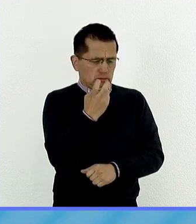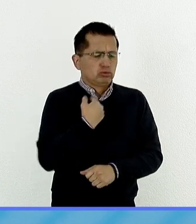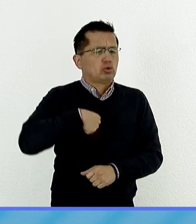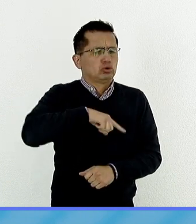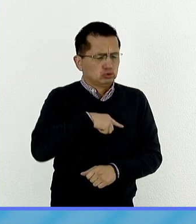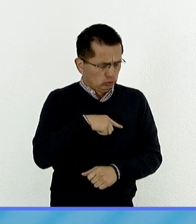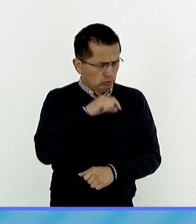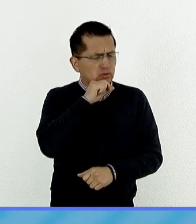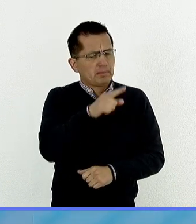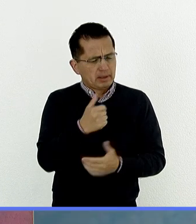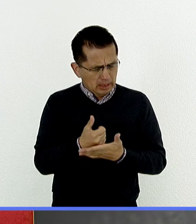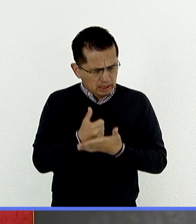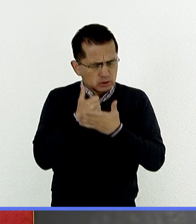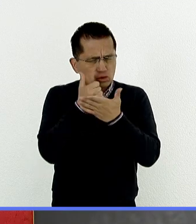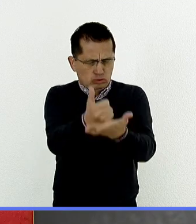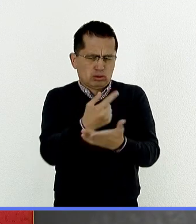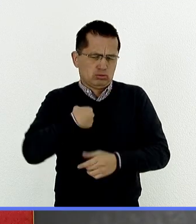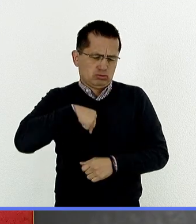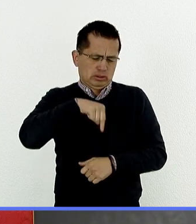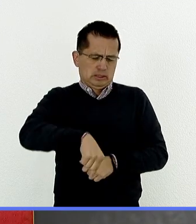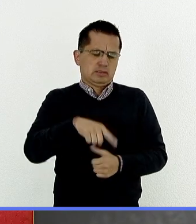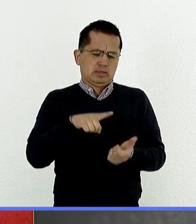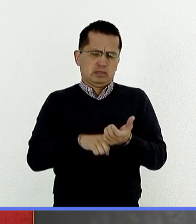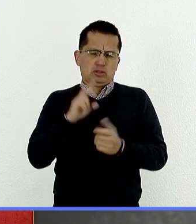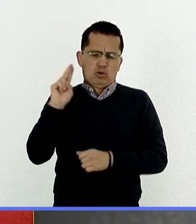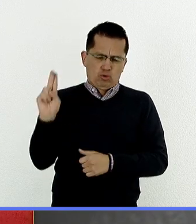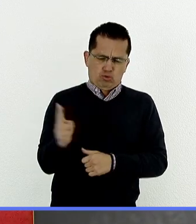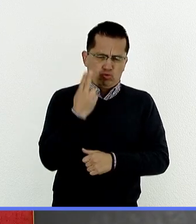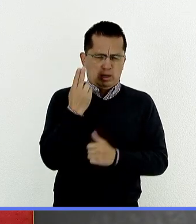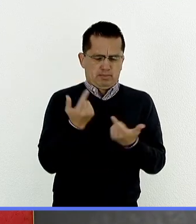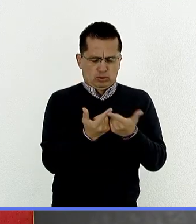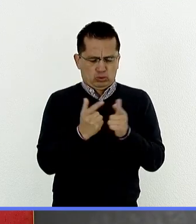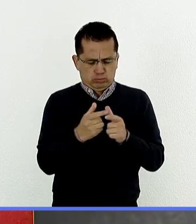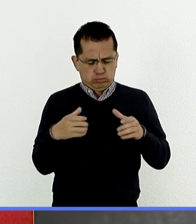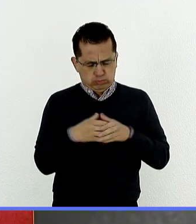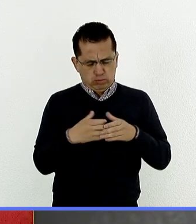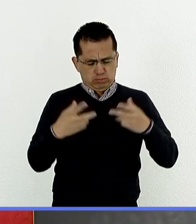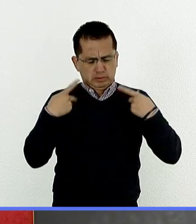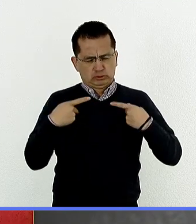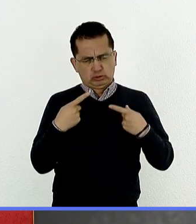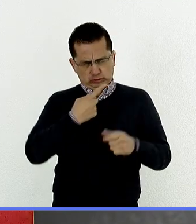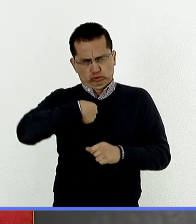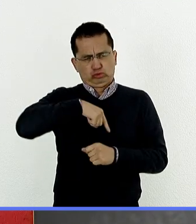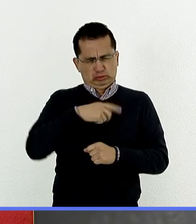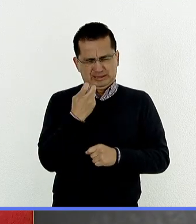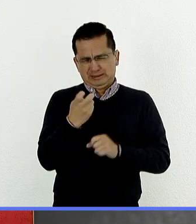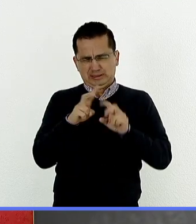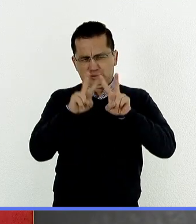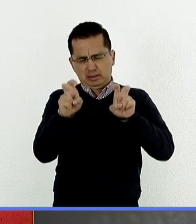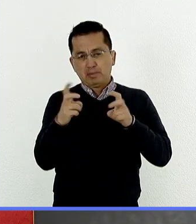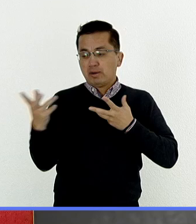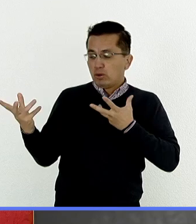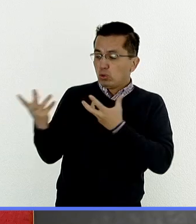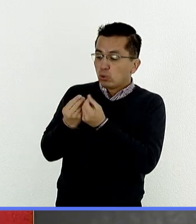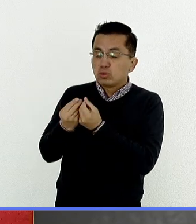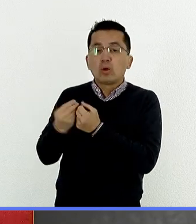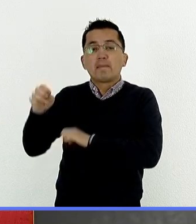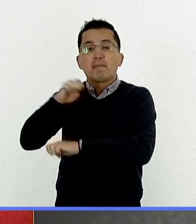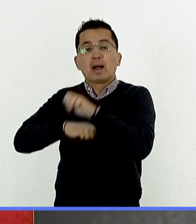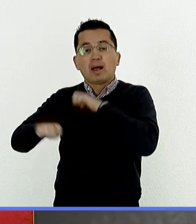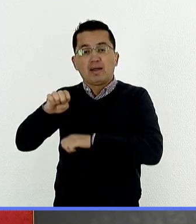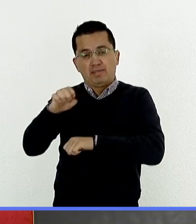central el grupo que estamos trabajando dentro de la UNAM estamos trabajando para la embajada de Suecia